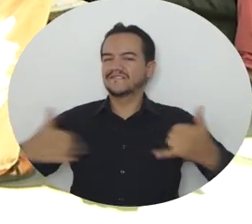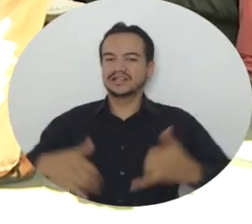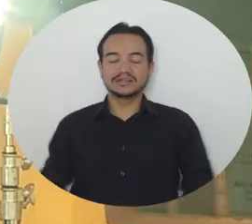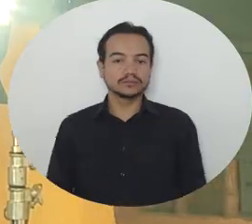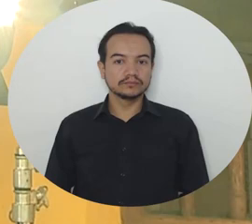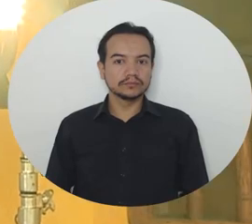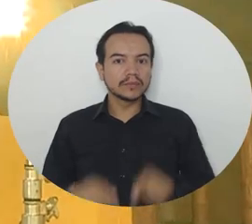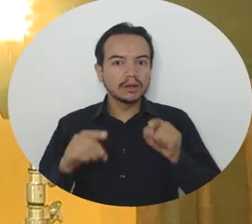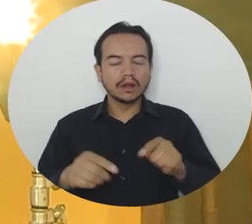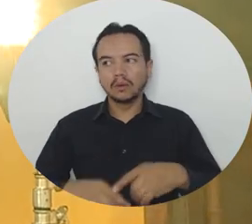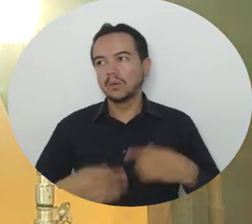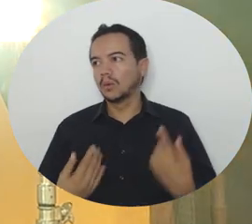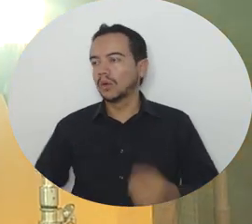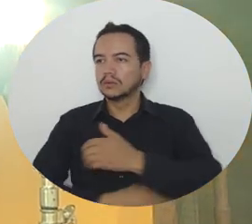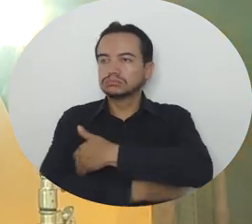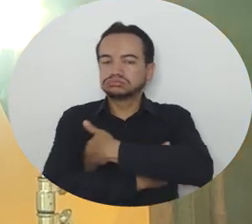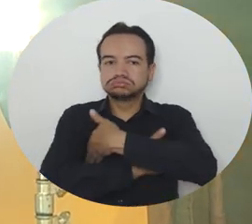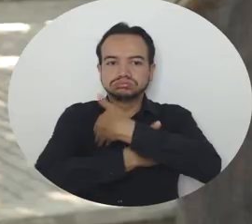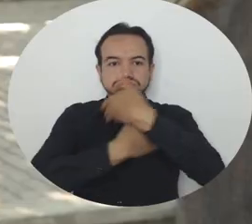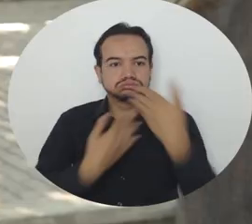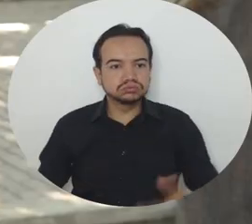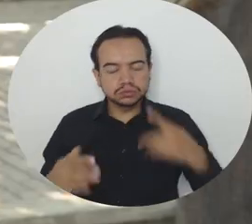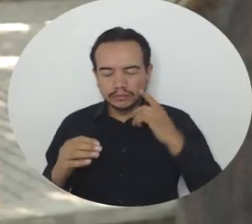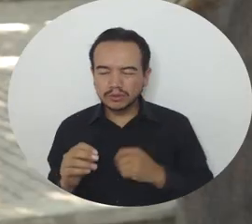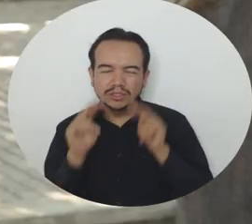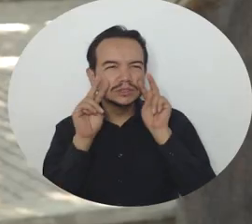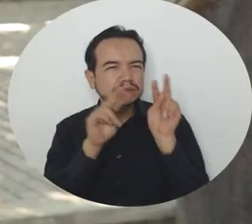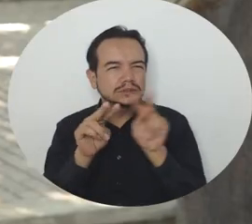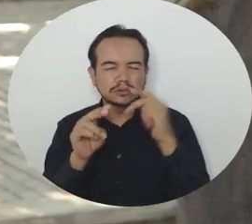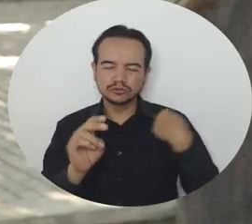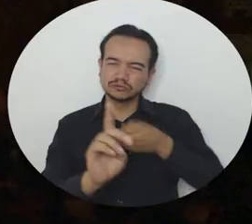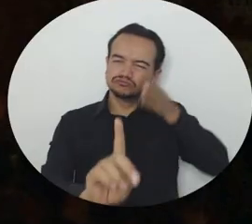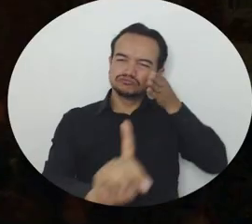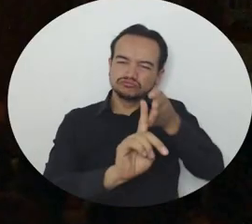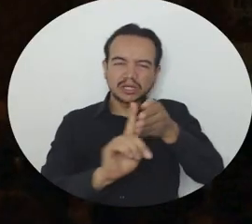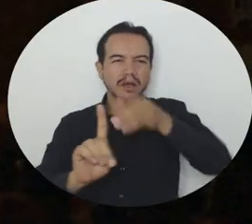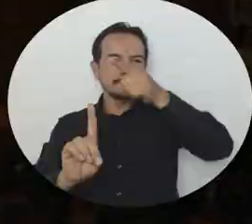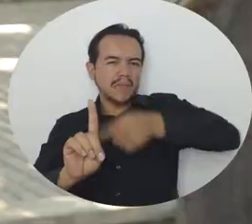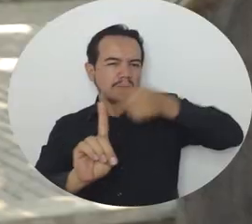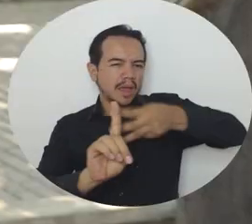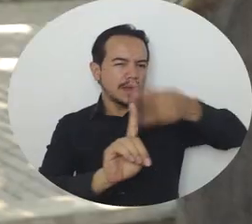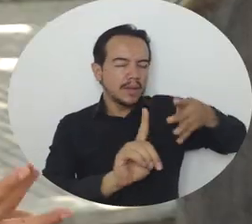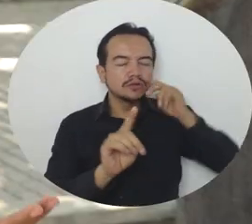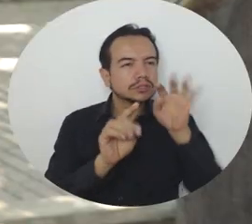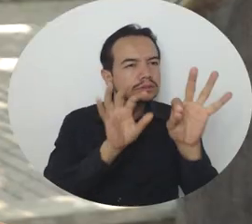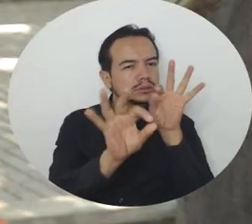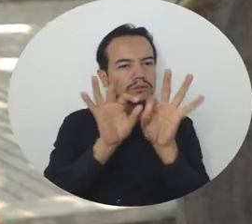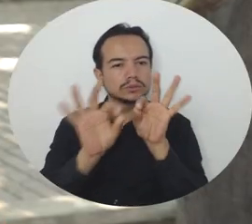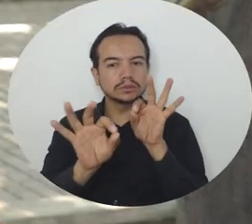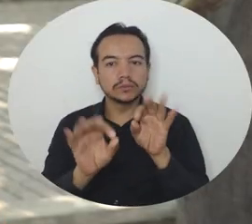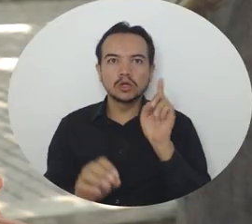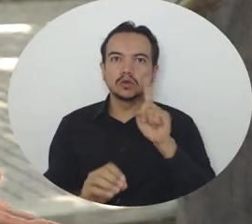trabajo bastante grueso, denso, que obtuvo nuestra gran dedicación durante varios meses. Pues se presentaron más